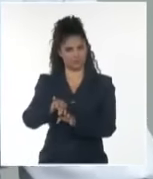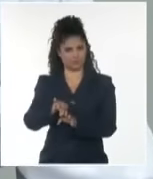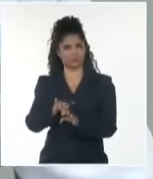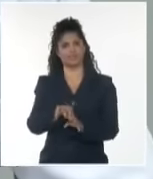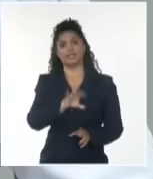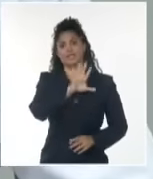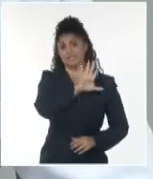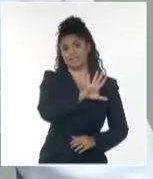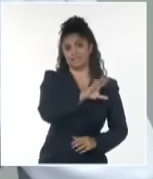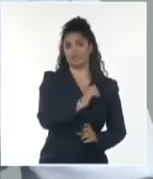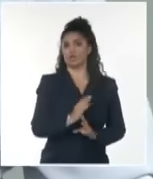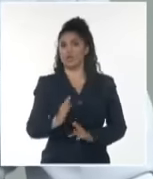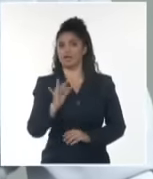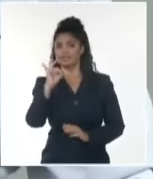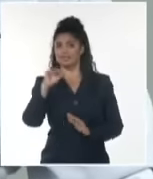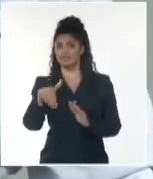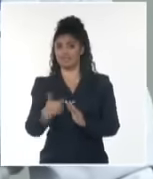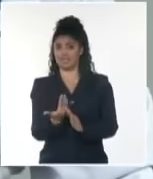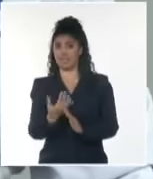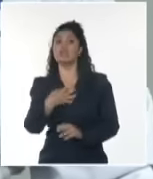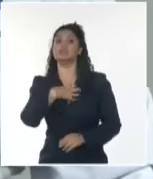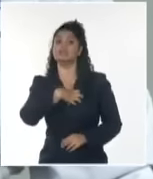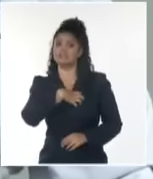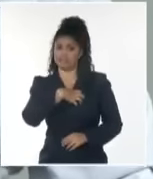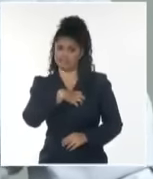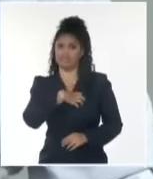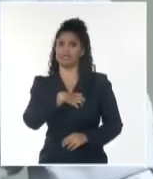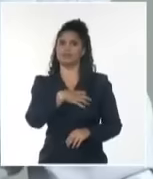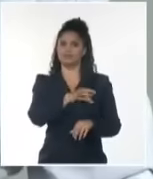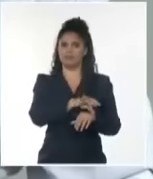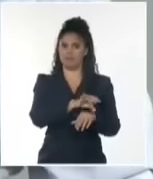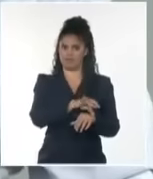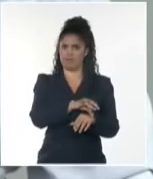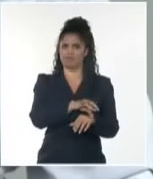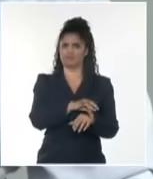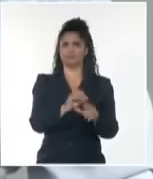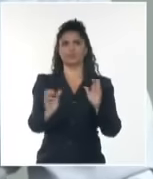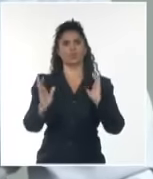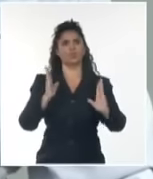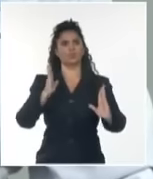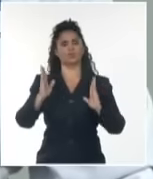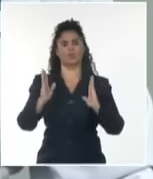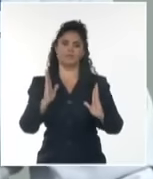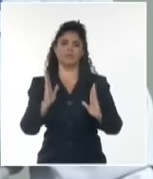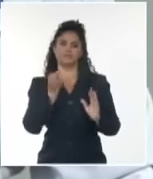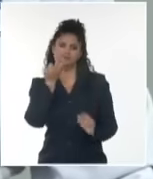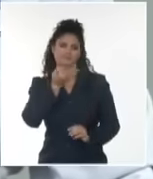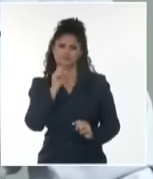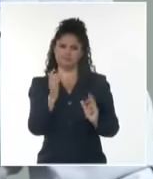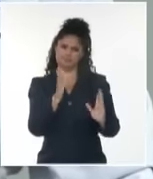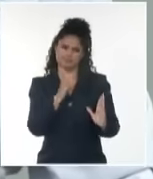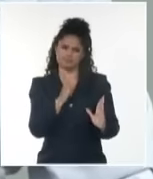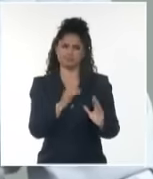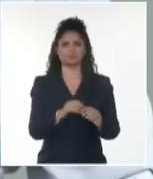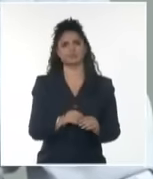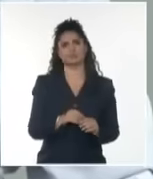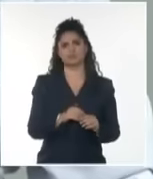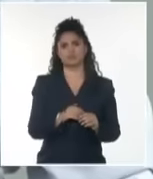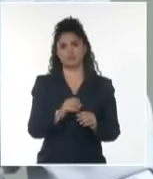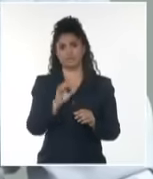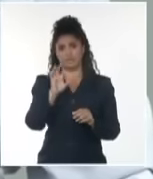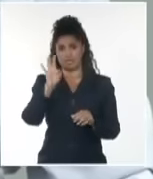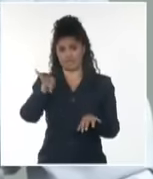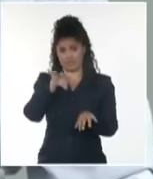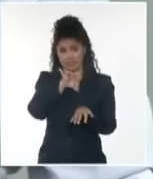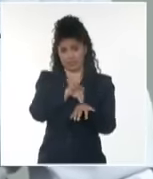5 a 7 días. ¿Qué quiere decir eso? Que es un término médico, epidemiológico, que entre que la mosquita hembra, que es la que